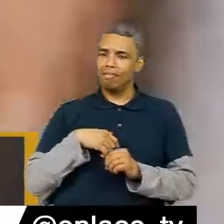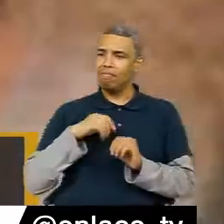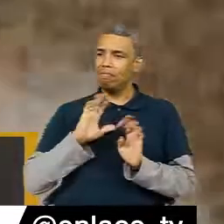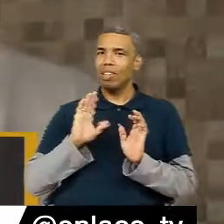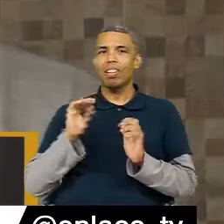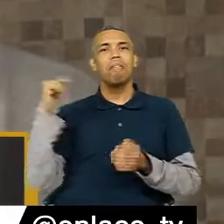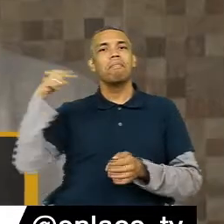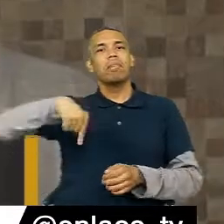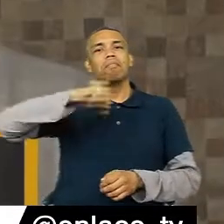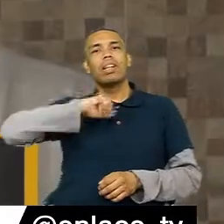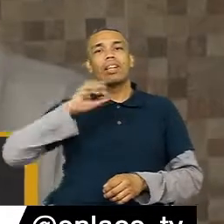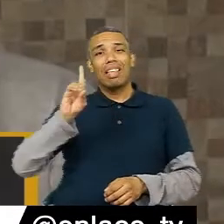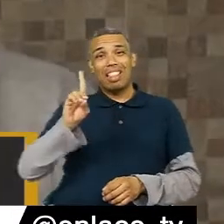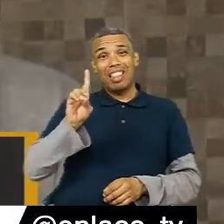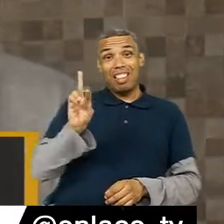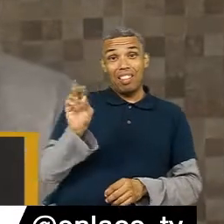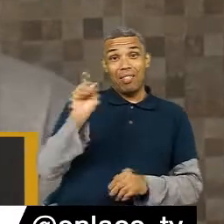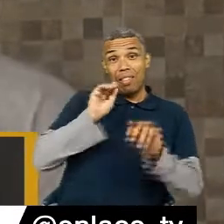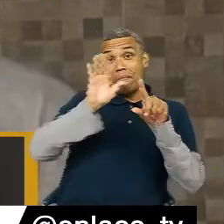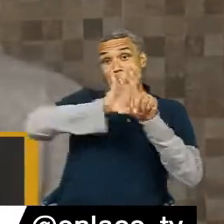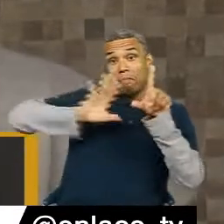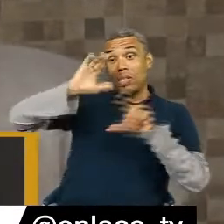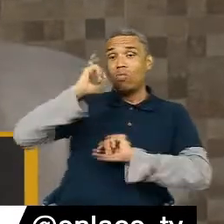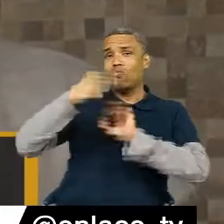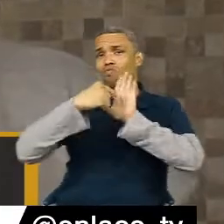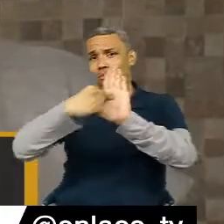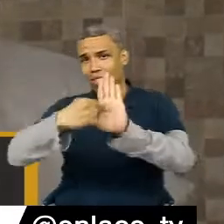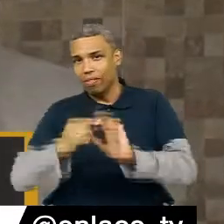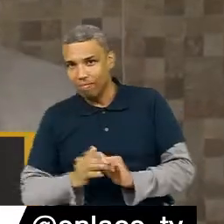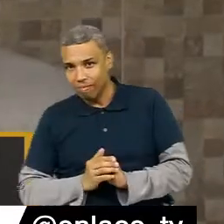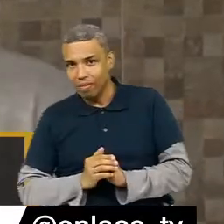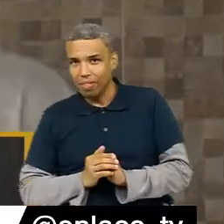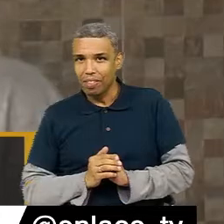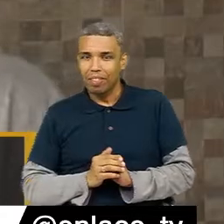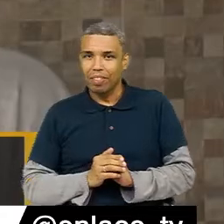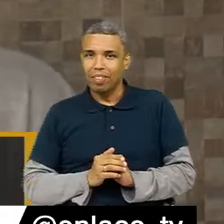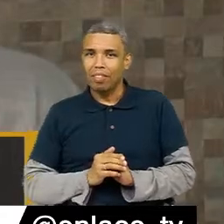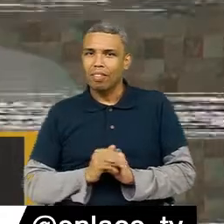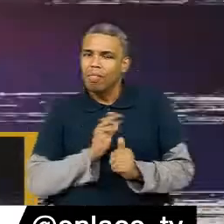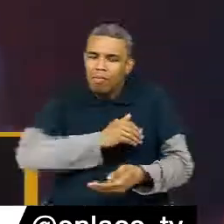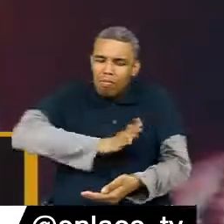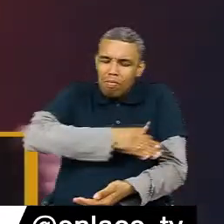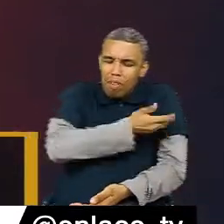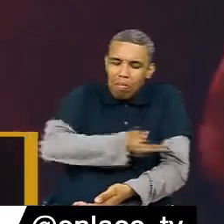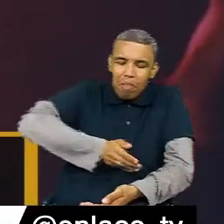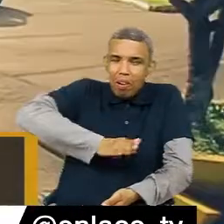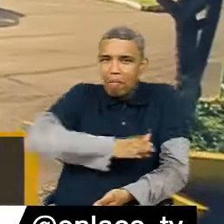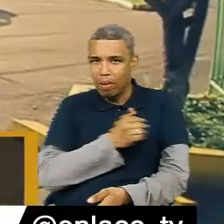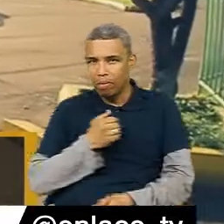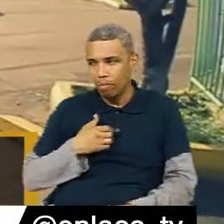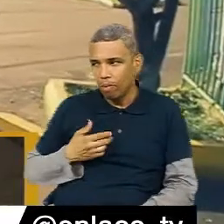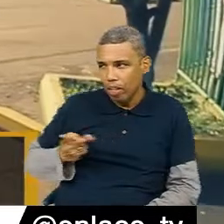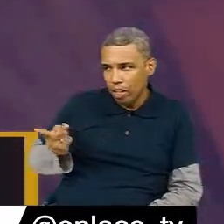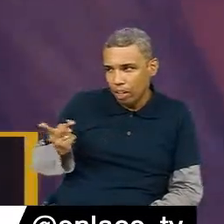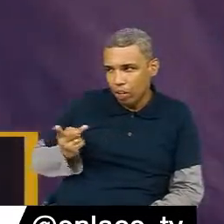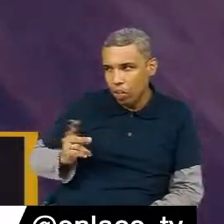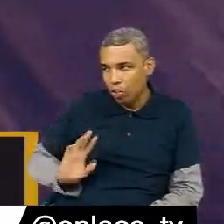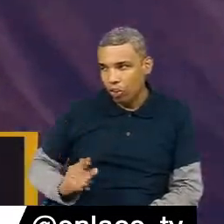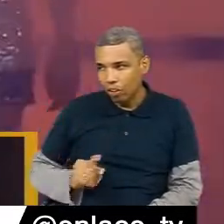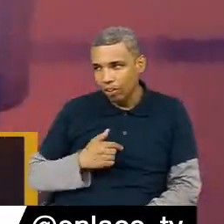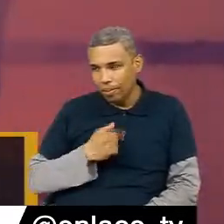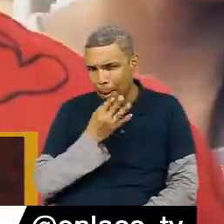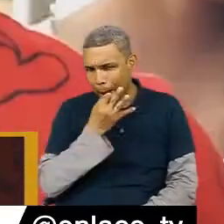dedicada para todas las personas que me apoyan, que yo sé que muchas de ellas se sienten identificadas con esta letra. Y bueno, esta canción nace en ADJ